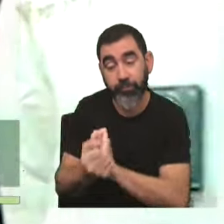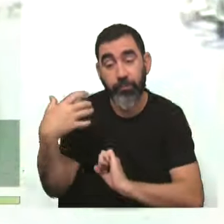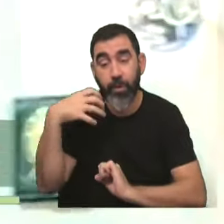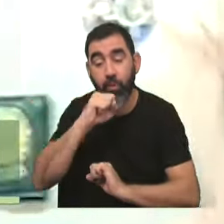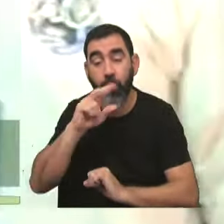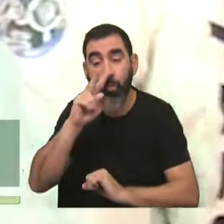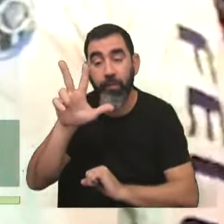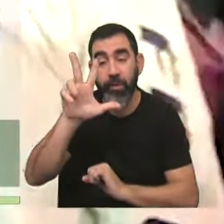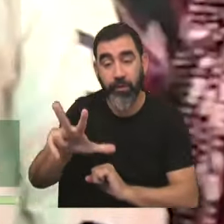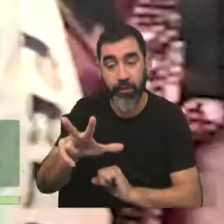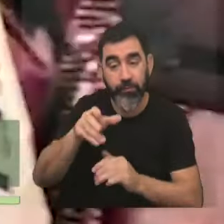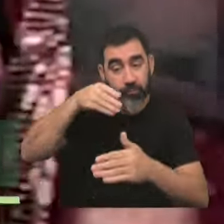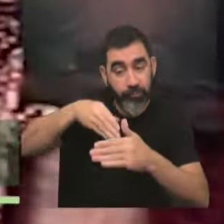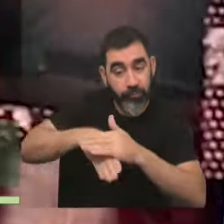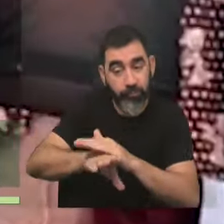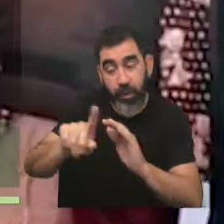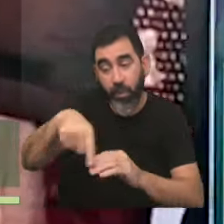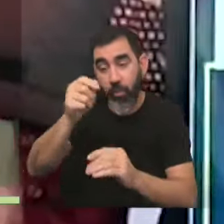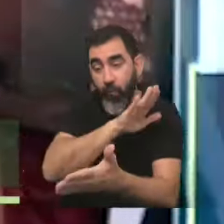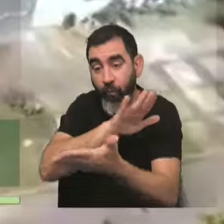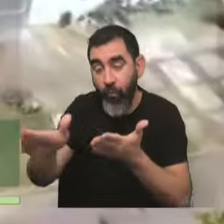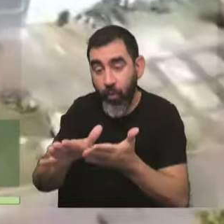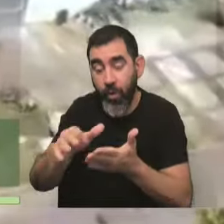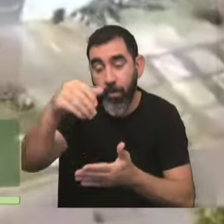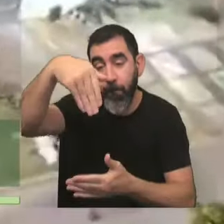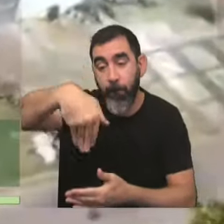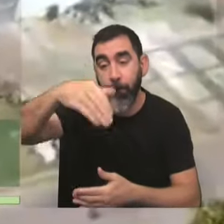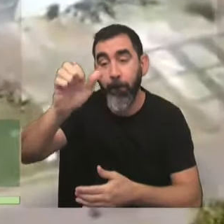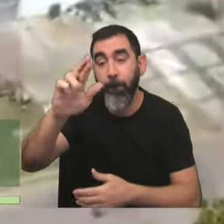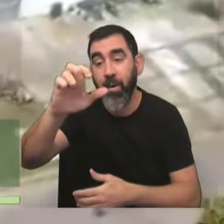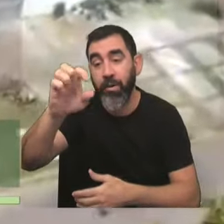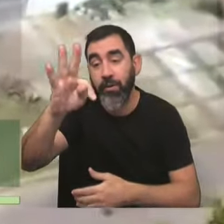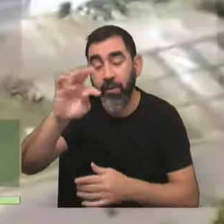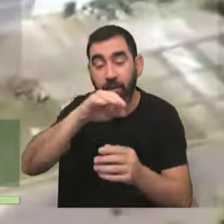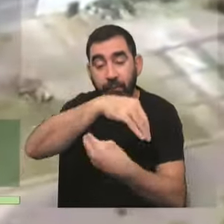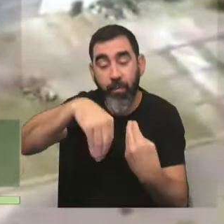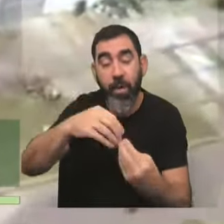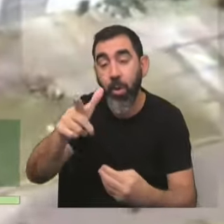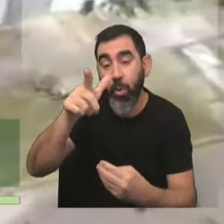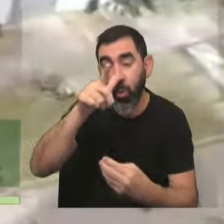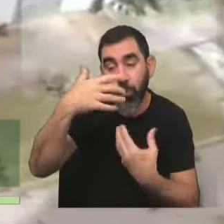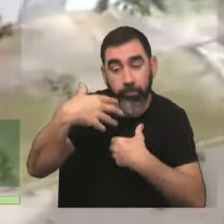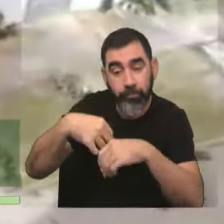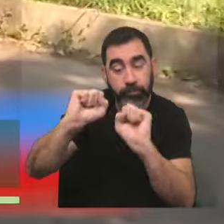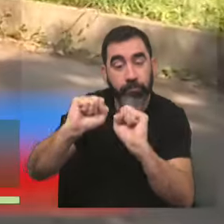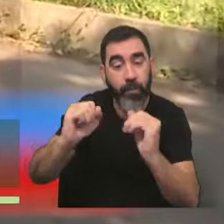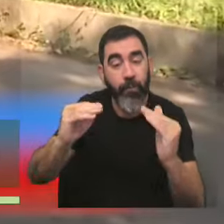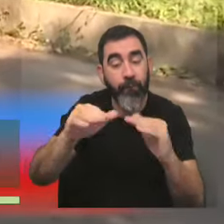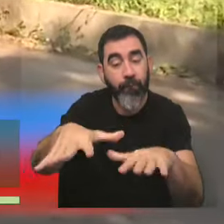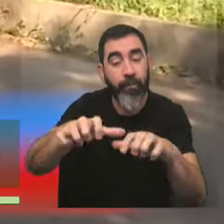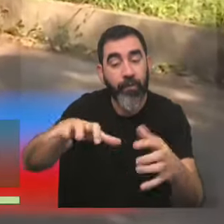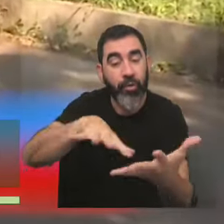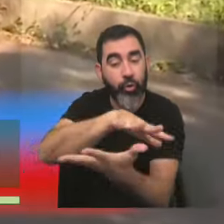2023 en los operativos posteriores a la fuga protagonizada por marcet y su familia que en julio había sido localizada viviendo en una zona